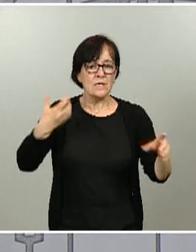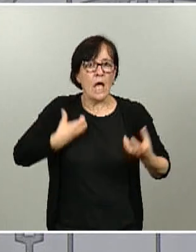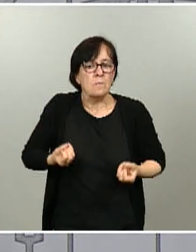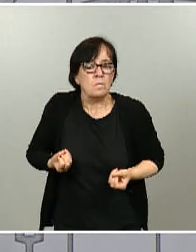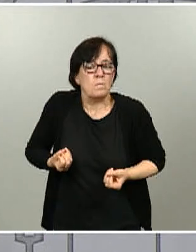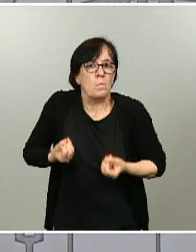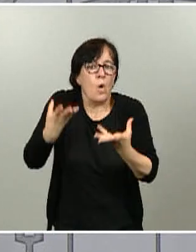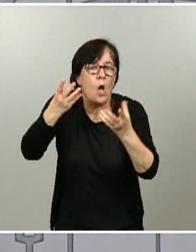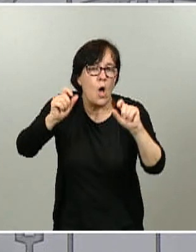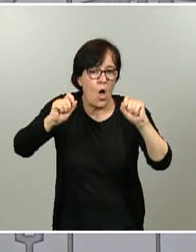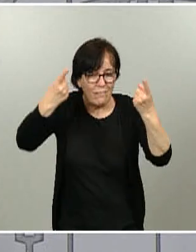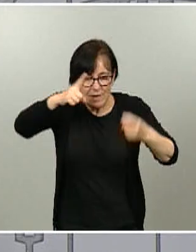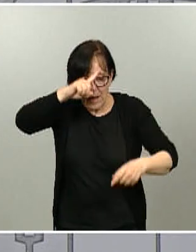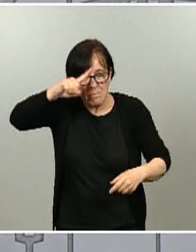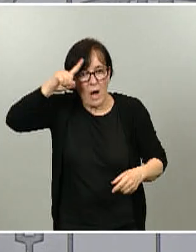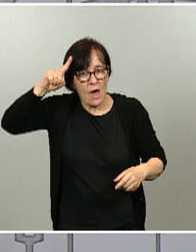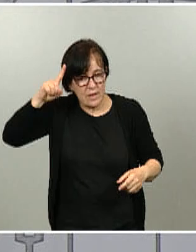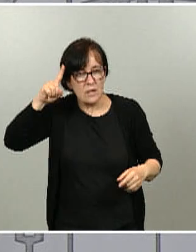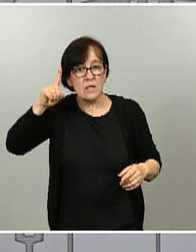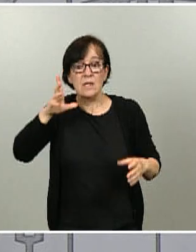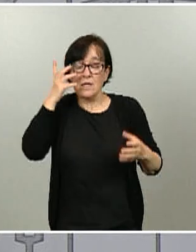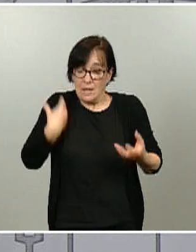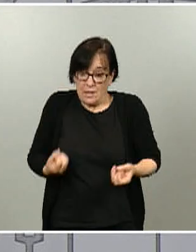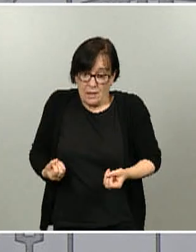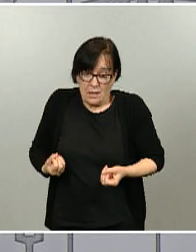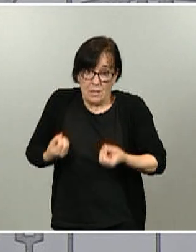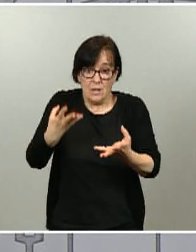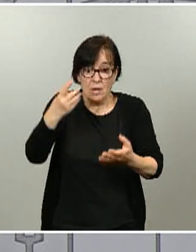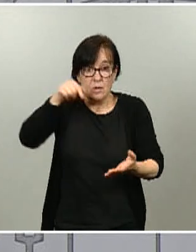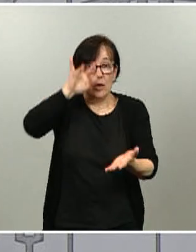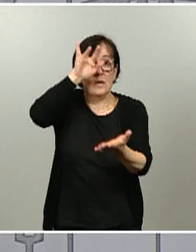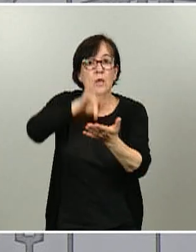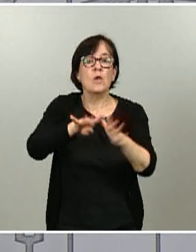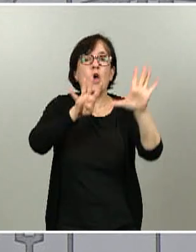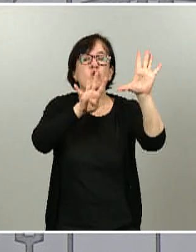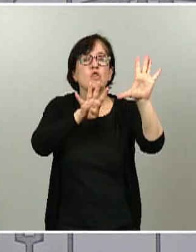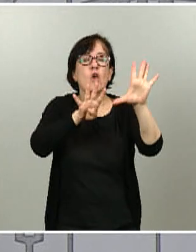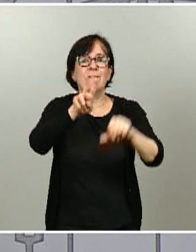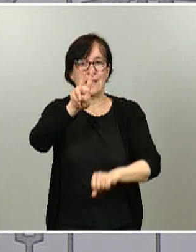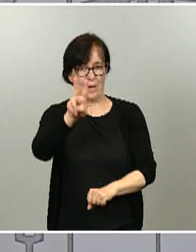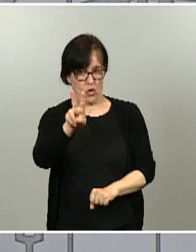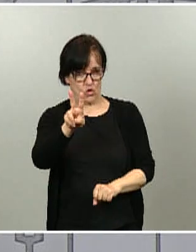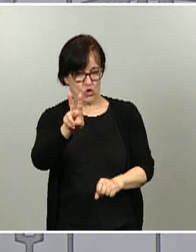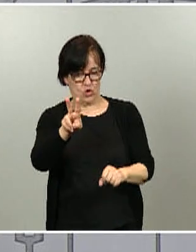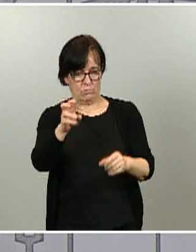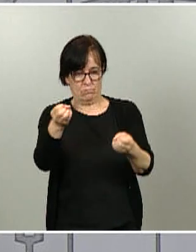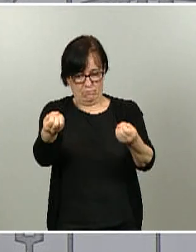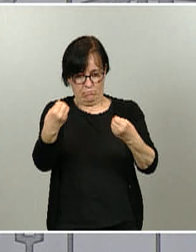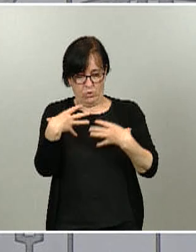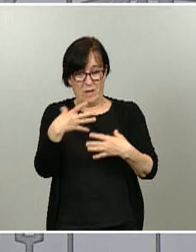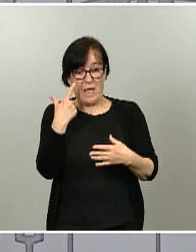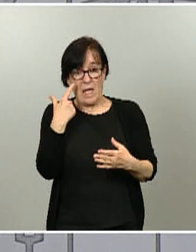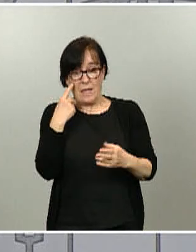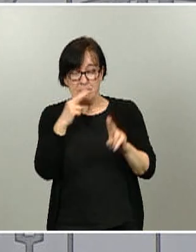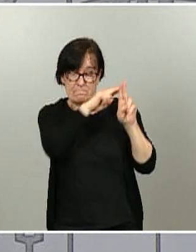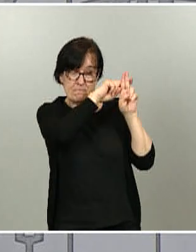Madrid. Los casos notificados por Madrid a día de hoy han sido de 92. Pero si miramos el detalle, porque Madrid